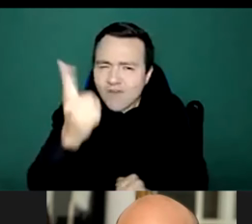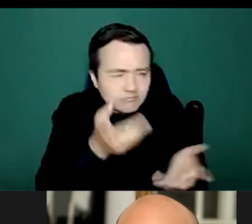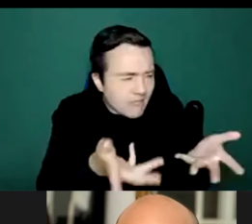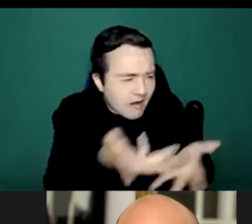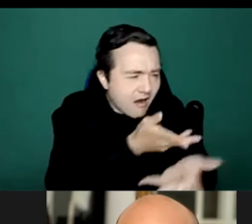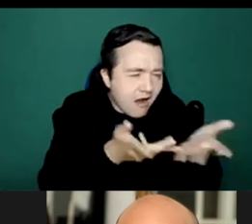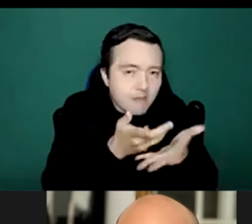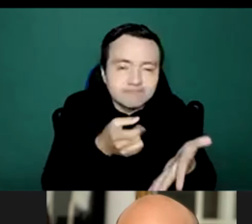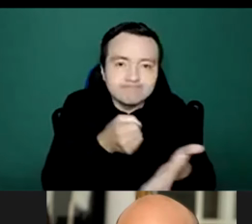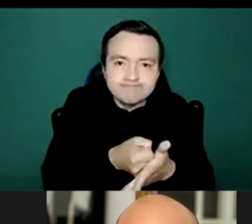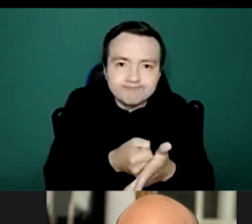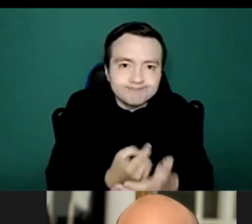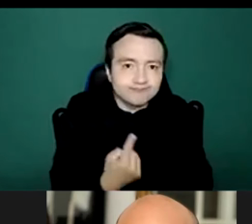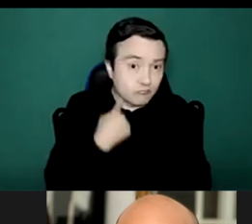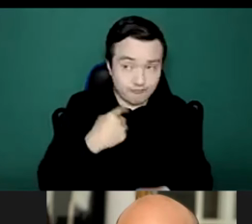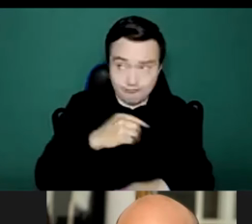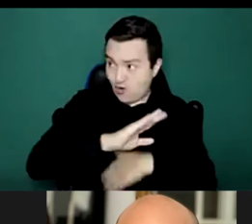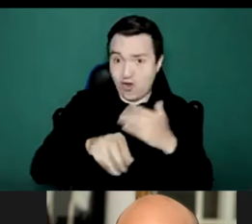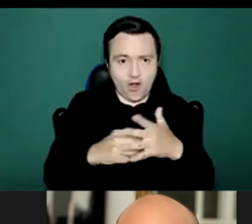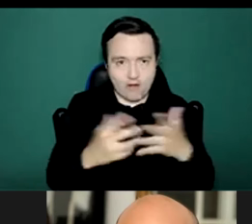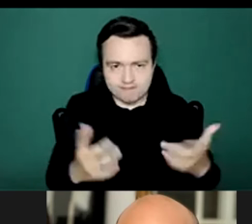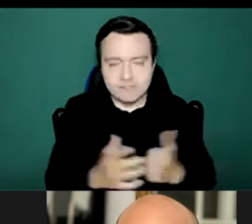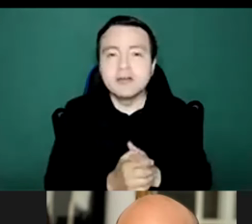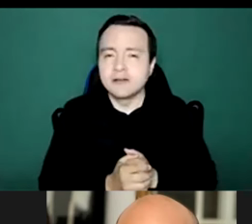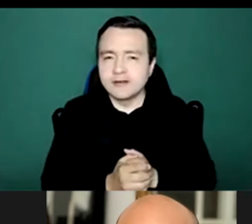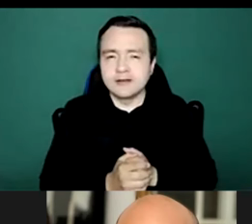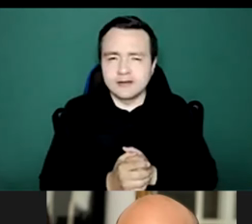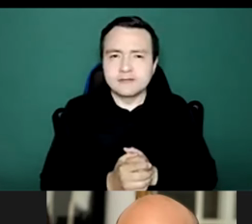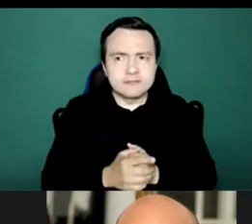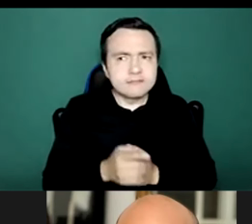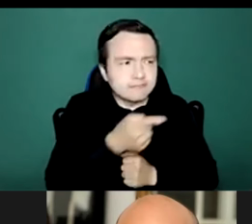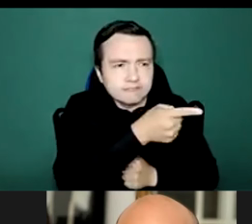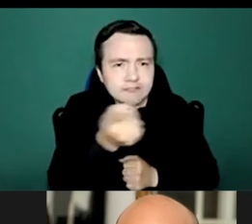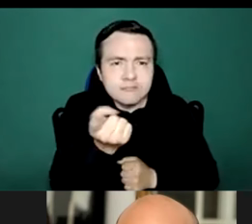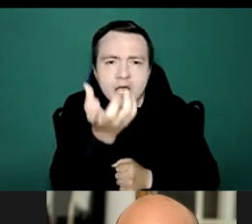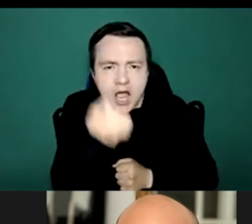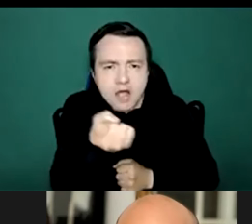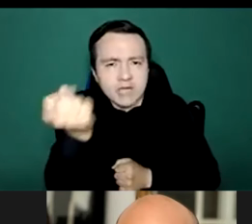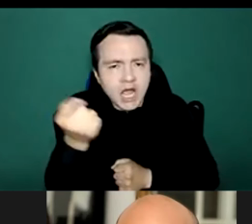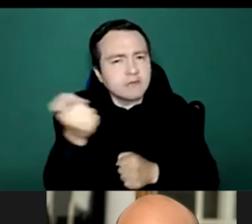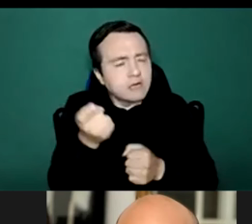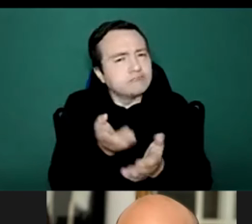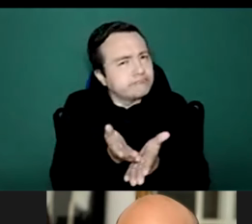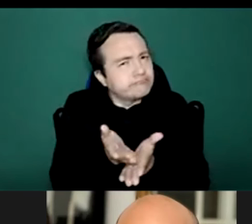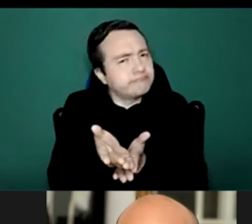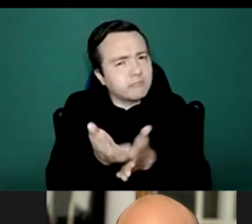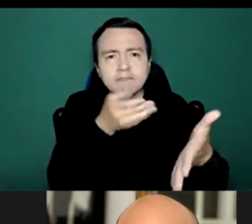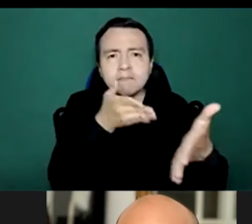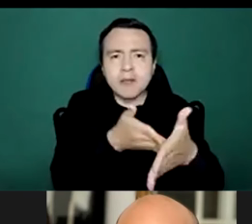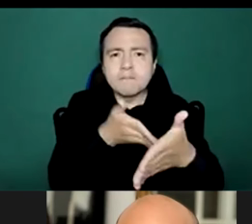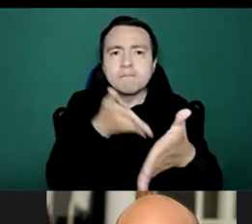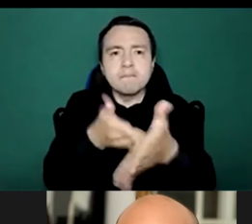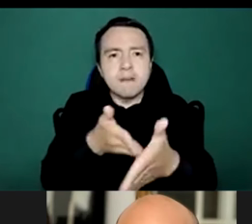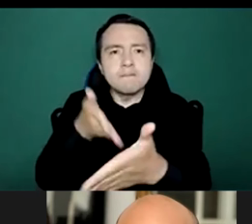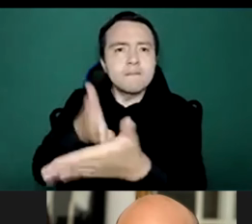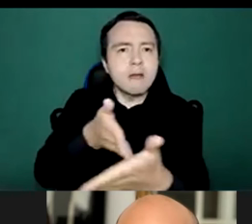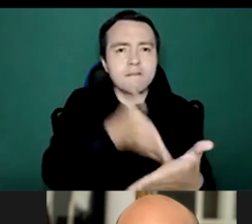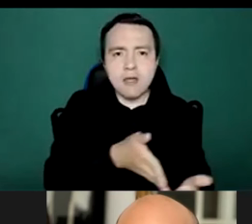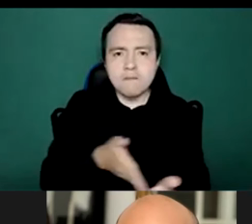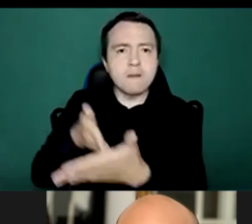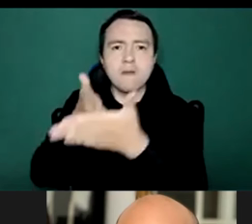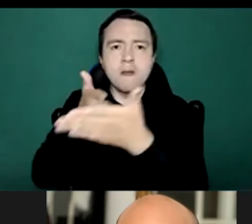ha levado a que aún persistan las barreras de acceso mencionadas. Y peor aún, que en algunos